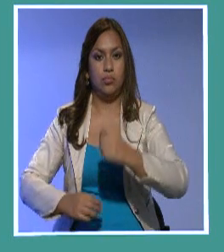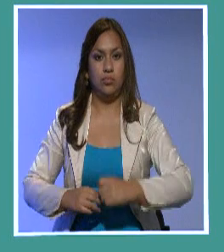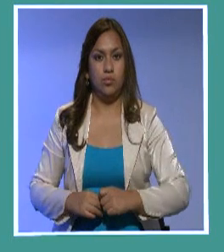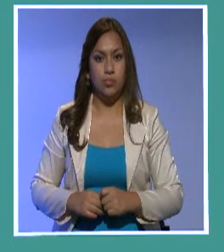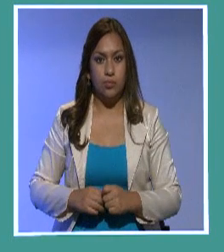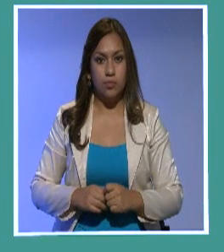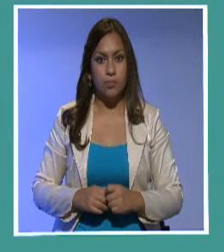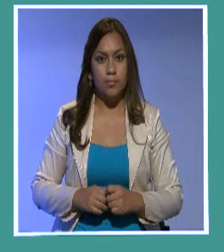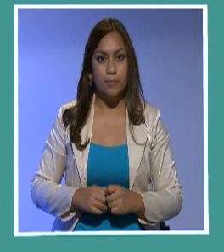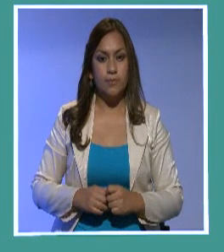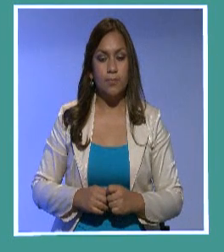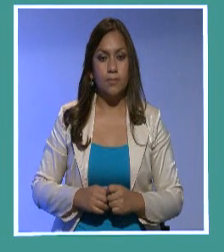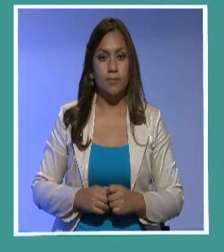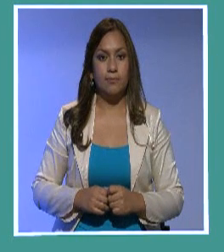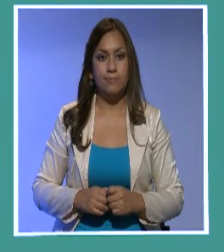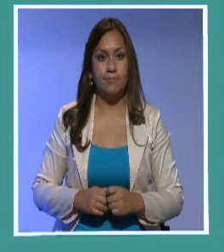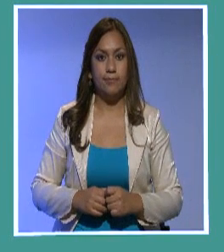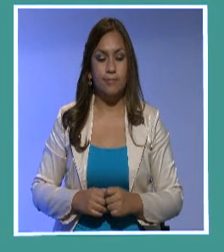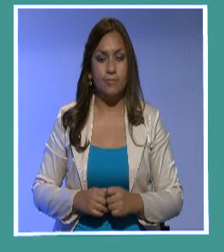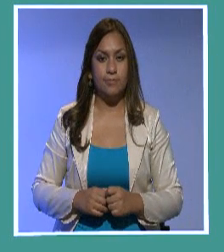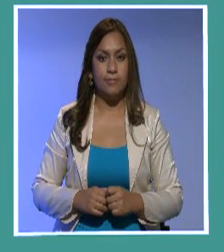contigo de ley